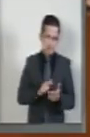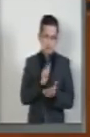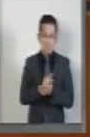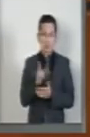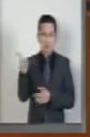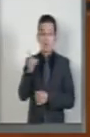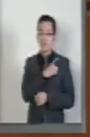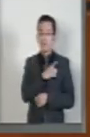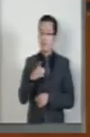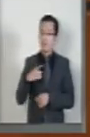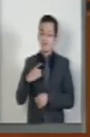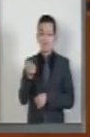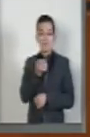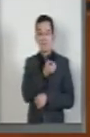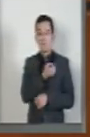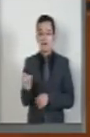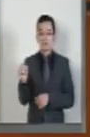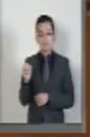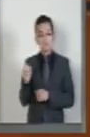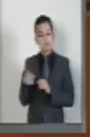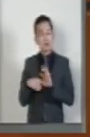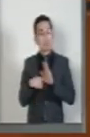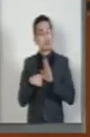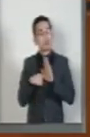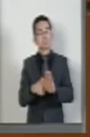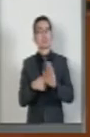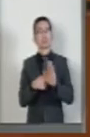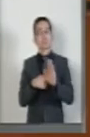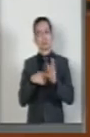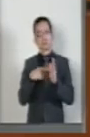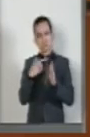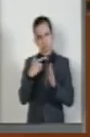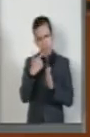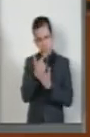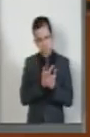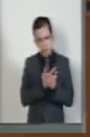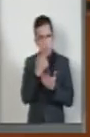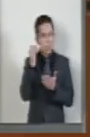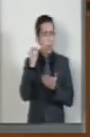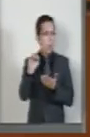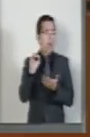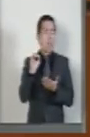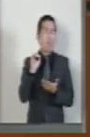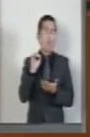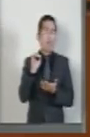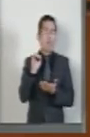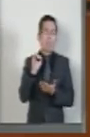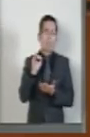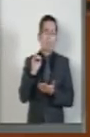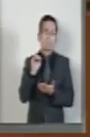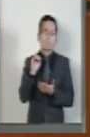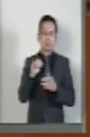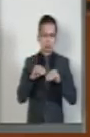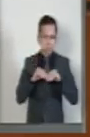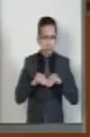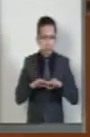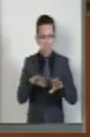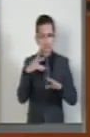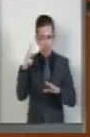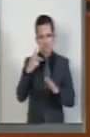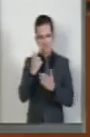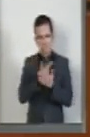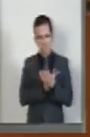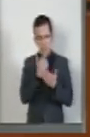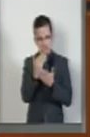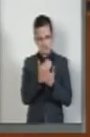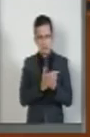estén sometidas a la publicación o a la presentación de sus declaraciones.